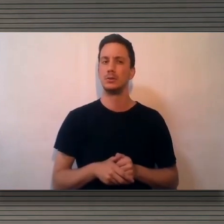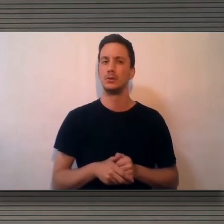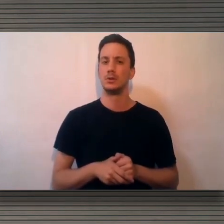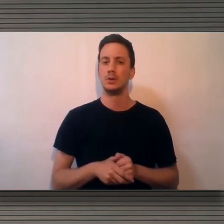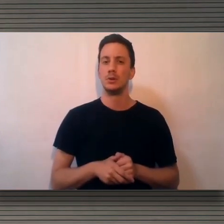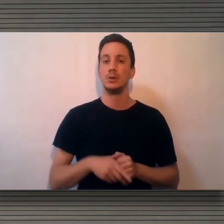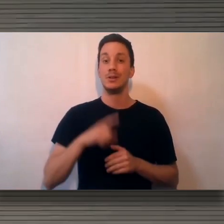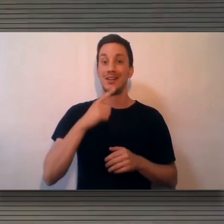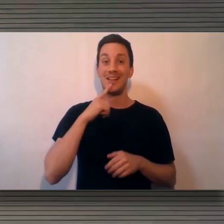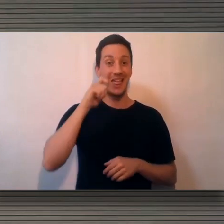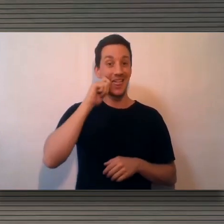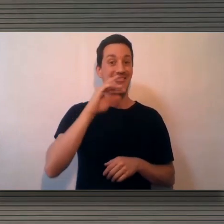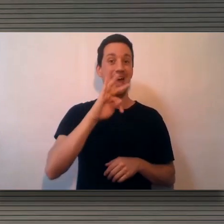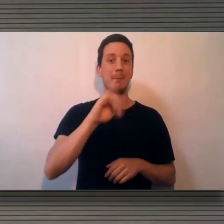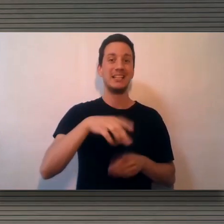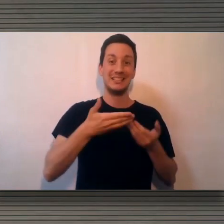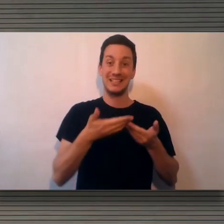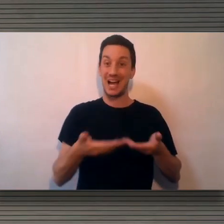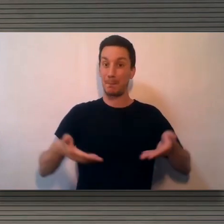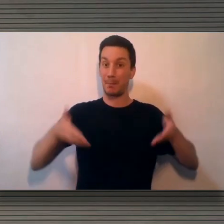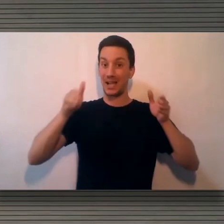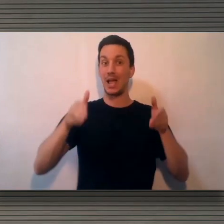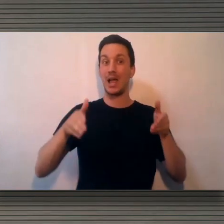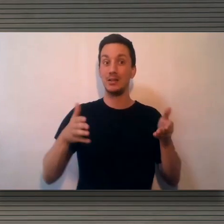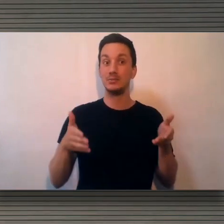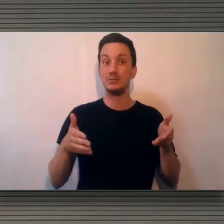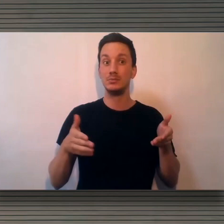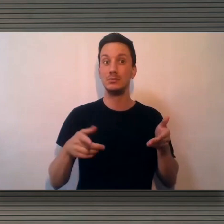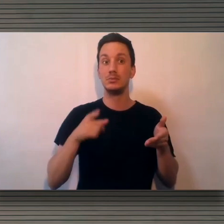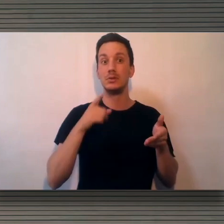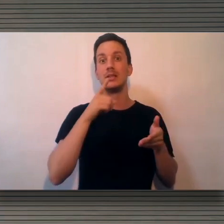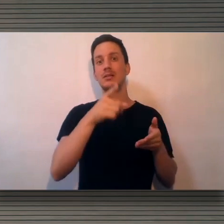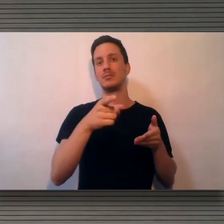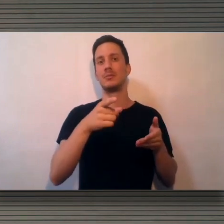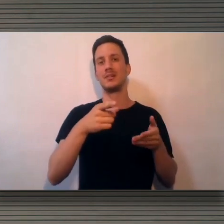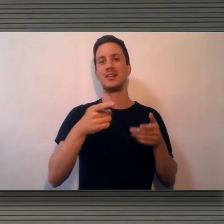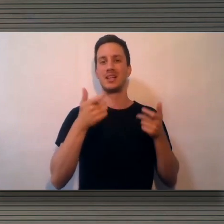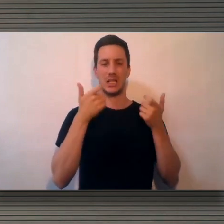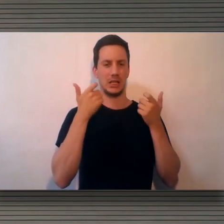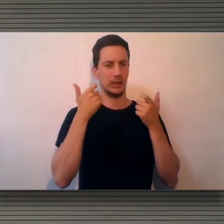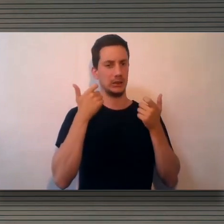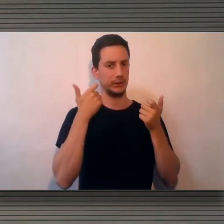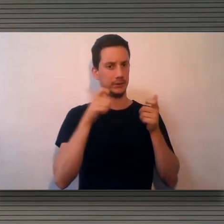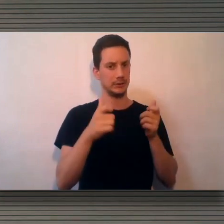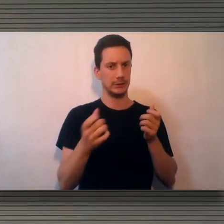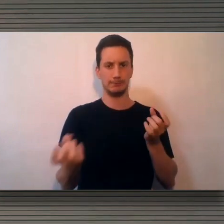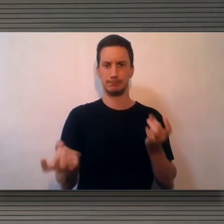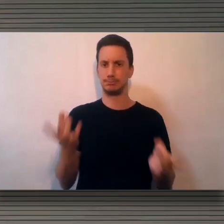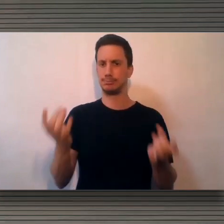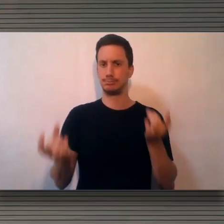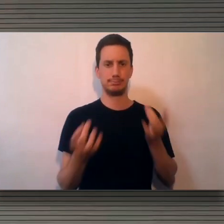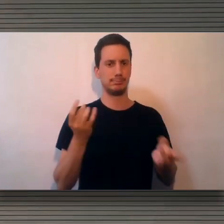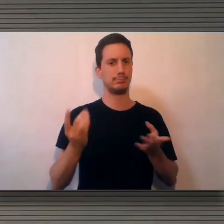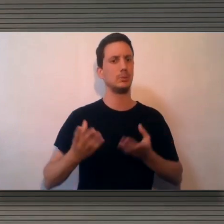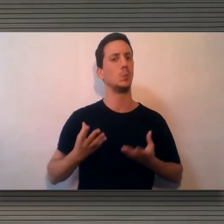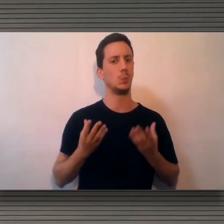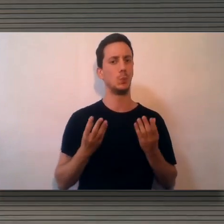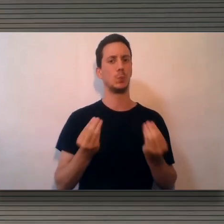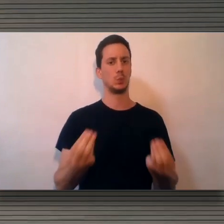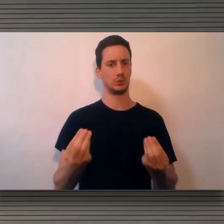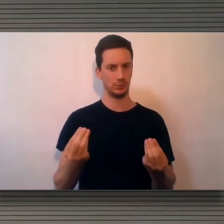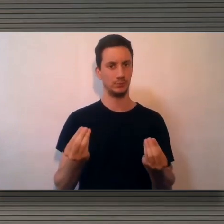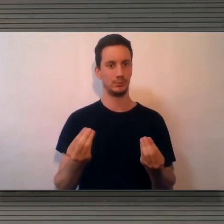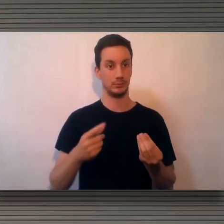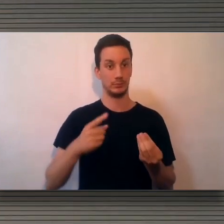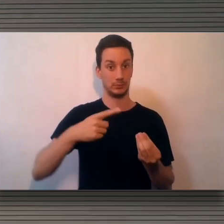Bueno, la dermatitis del pañal es una dermatitis muy frecuente y ya todos sabéis